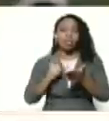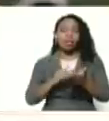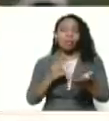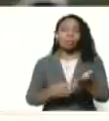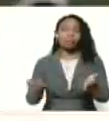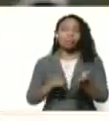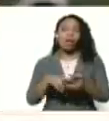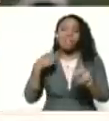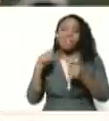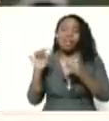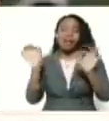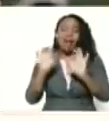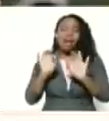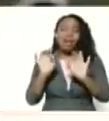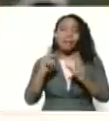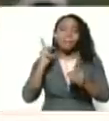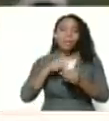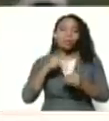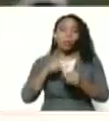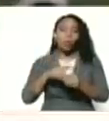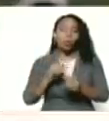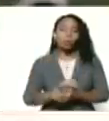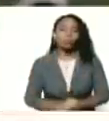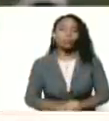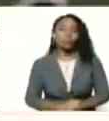sin vender una gota de petróleo.